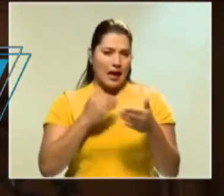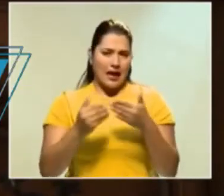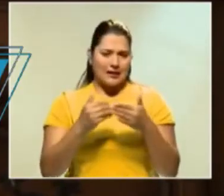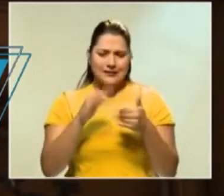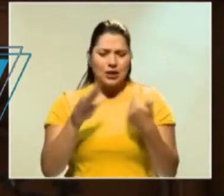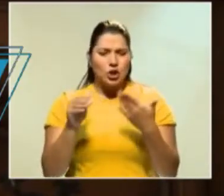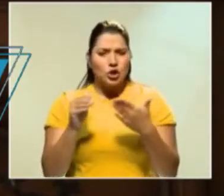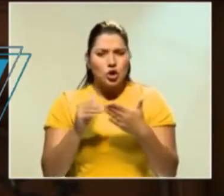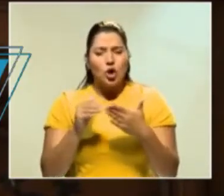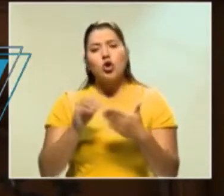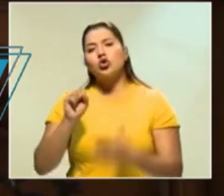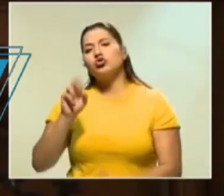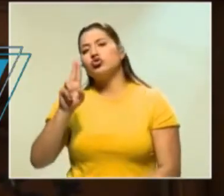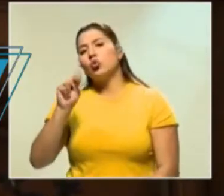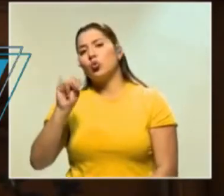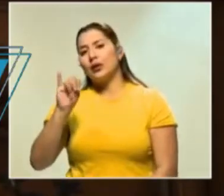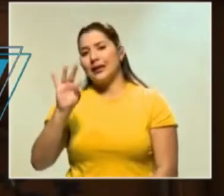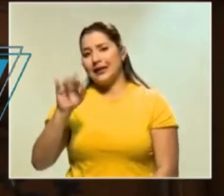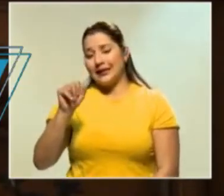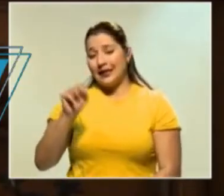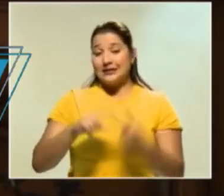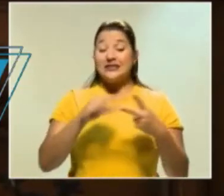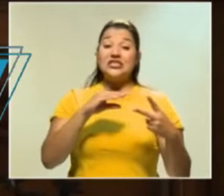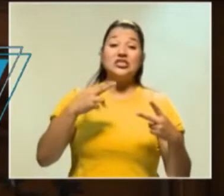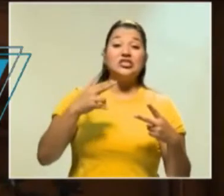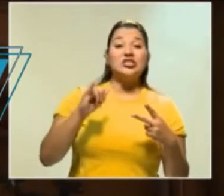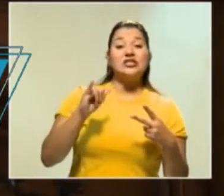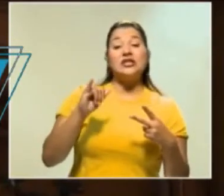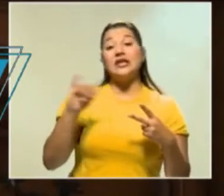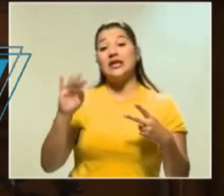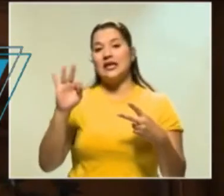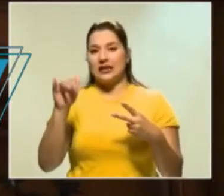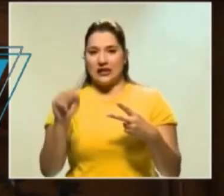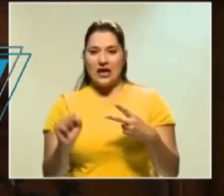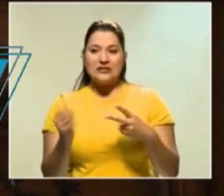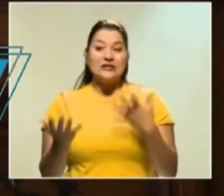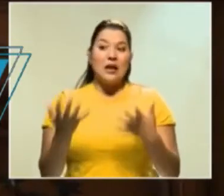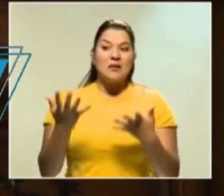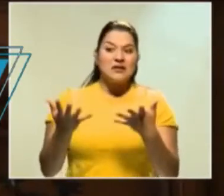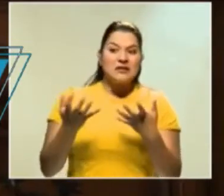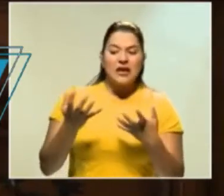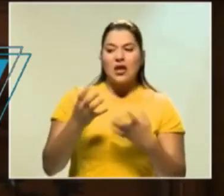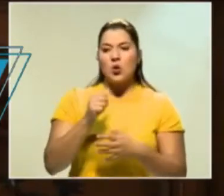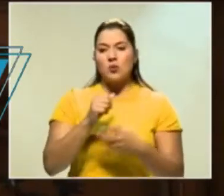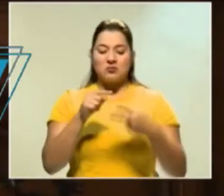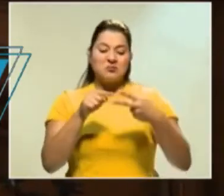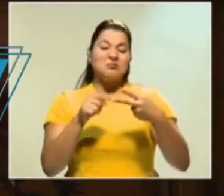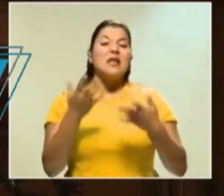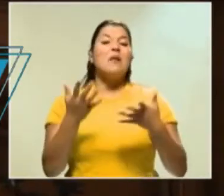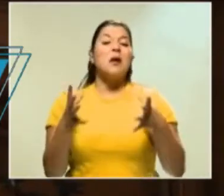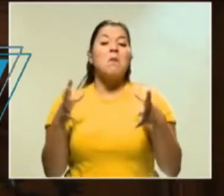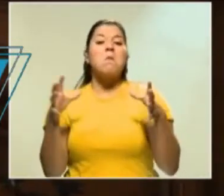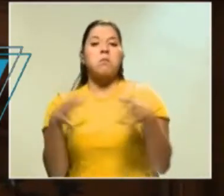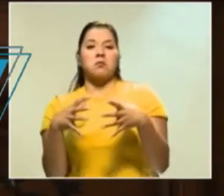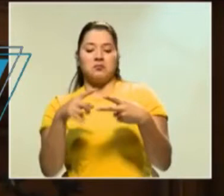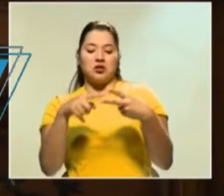y chiitas, concordarán en tomar actitudes de represalia, de venganza, pero